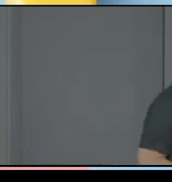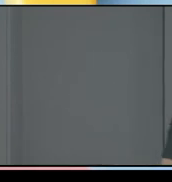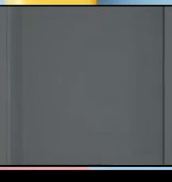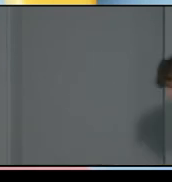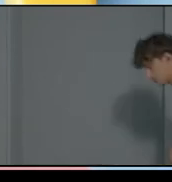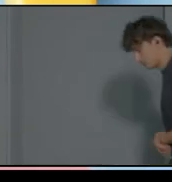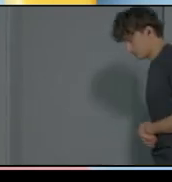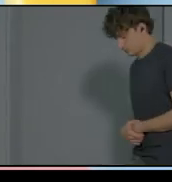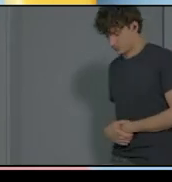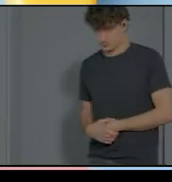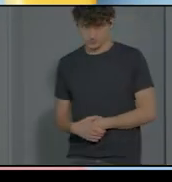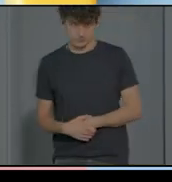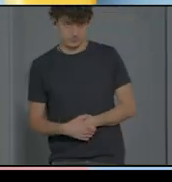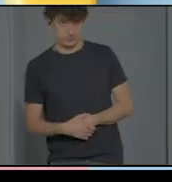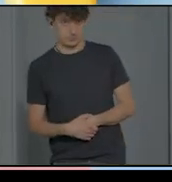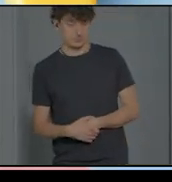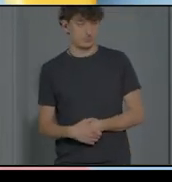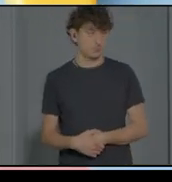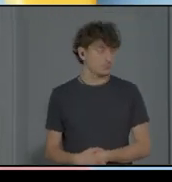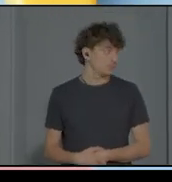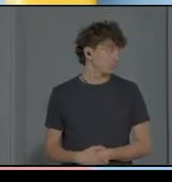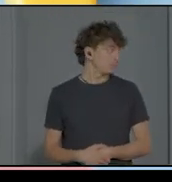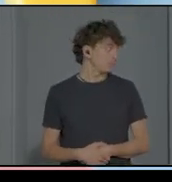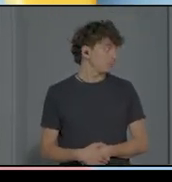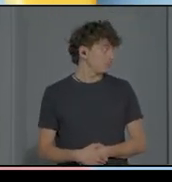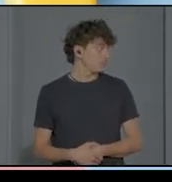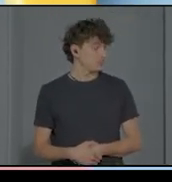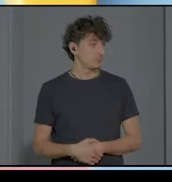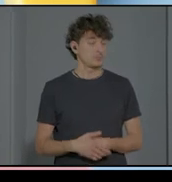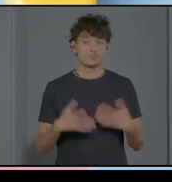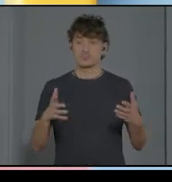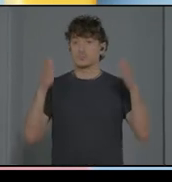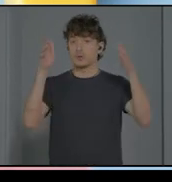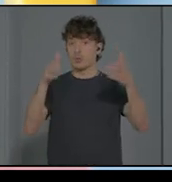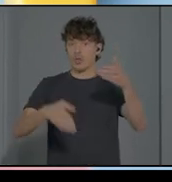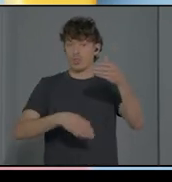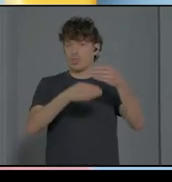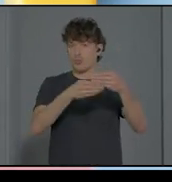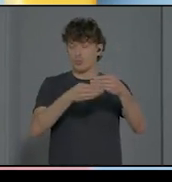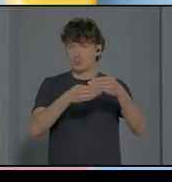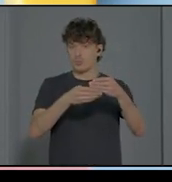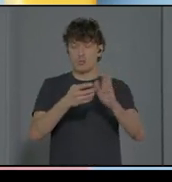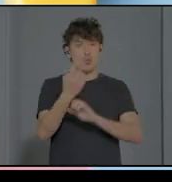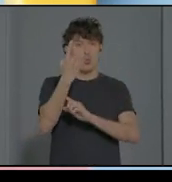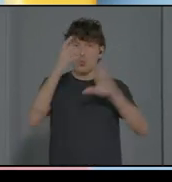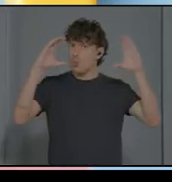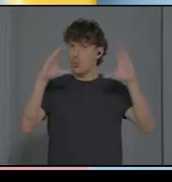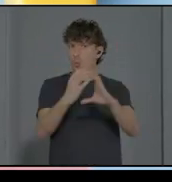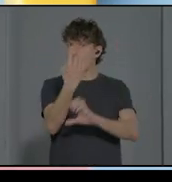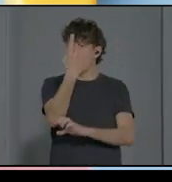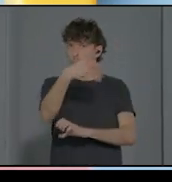subrayamos esta intervención adicional, que nunca tiene que ser un solo focus, pero puede convertirse en uno de los focus